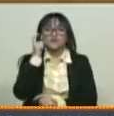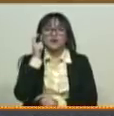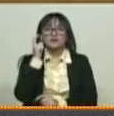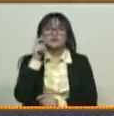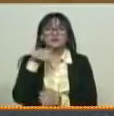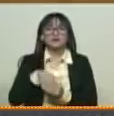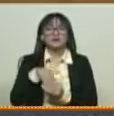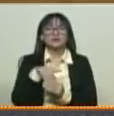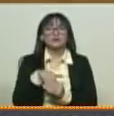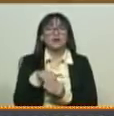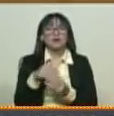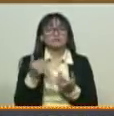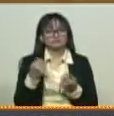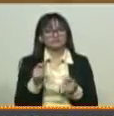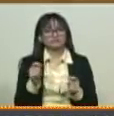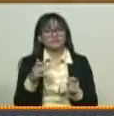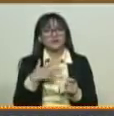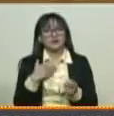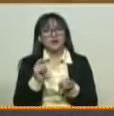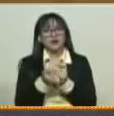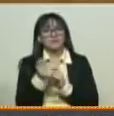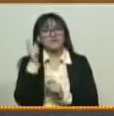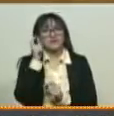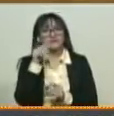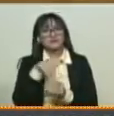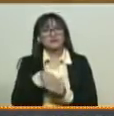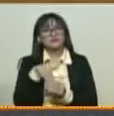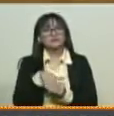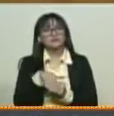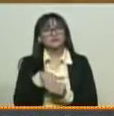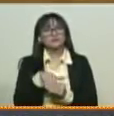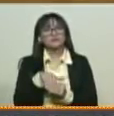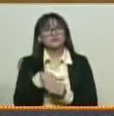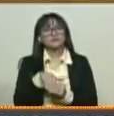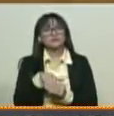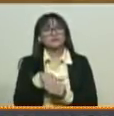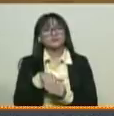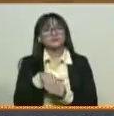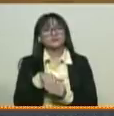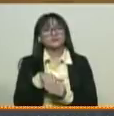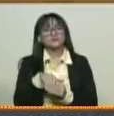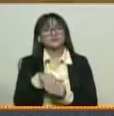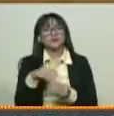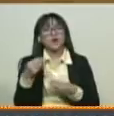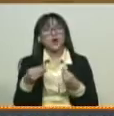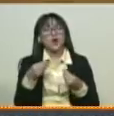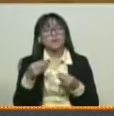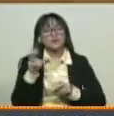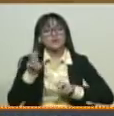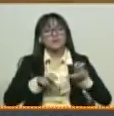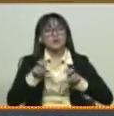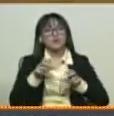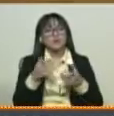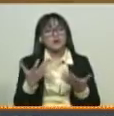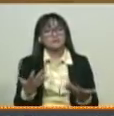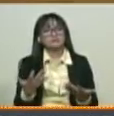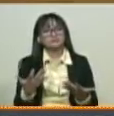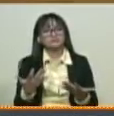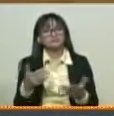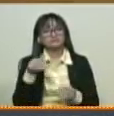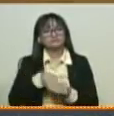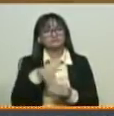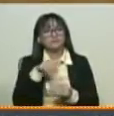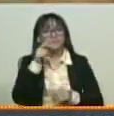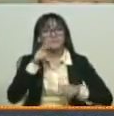electoral. ¿Existe la posibilidad de que se cambie la fecha de los comicios? ¿Y cómo se estaría, cómo evalúa también esta posición de los